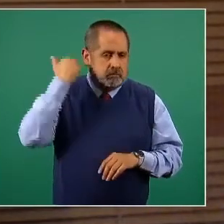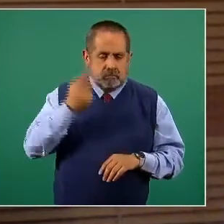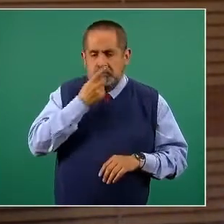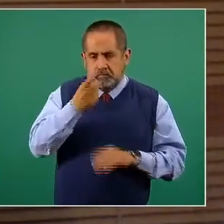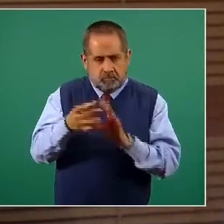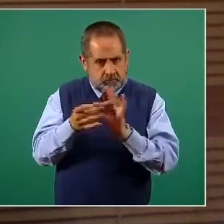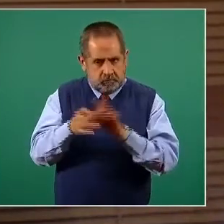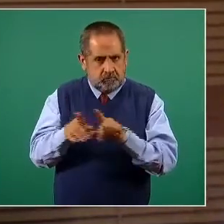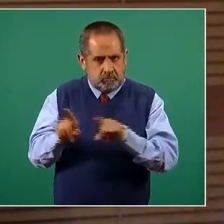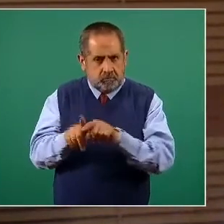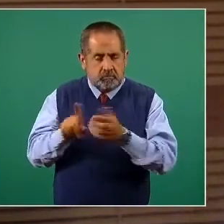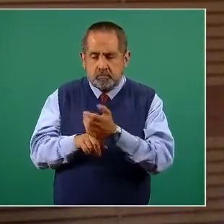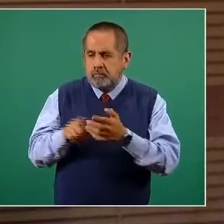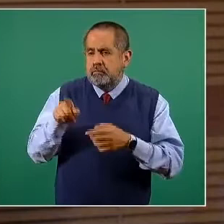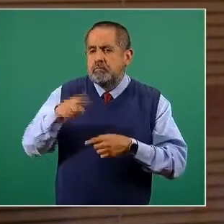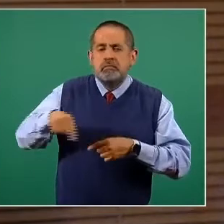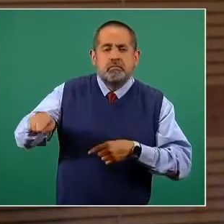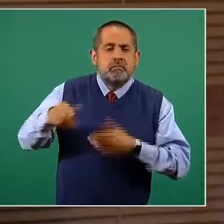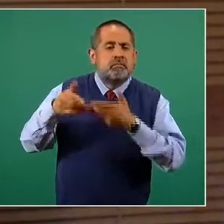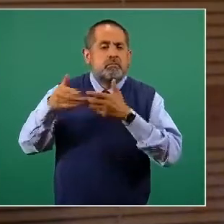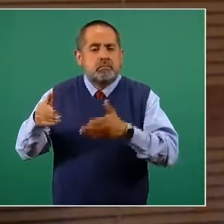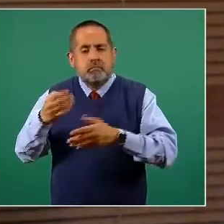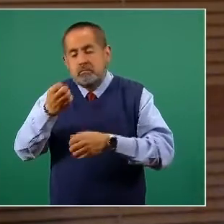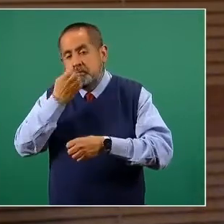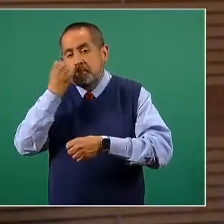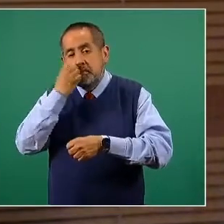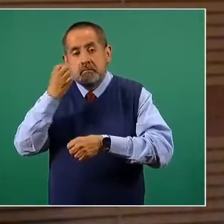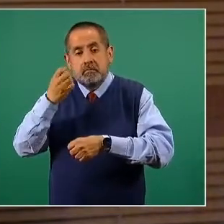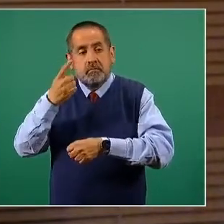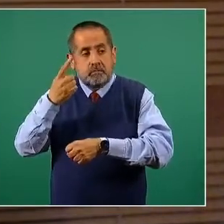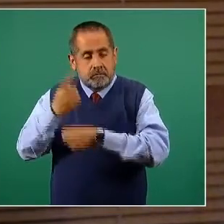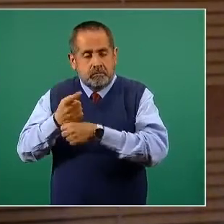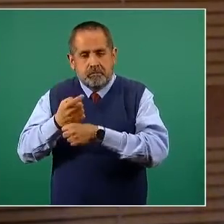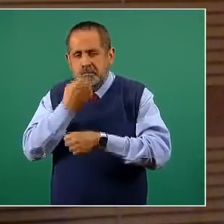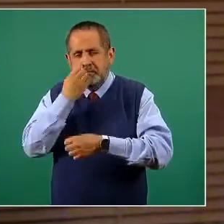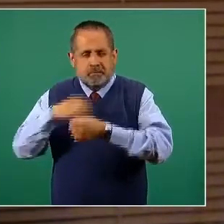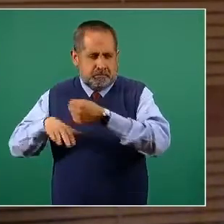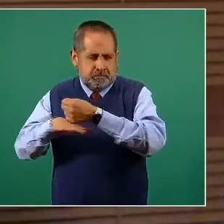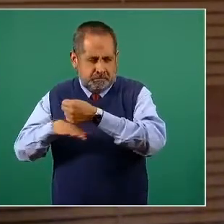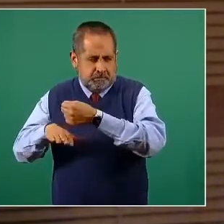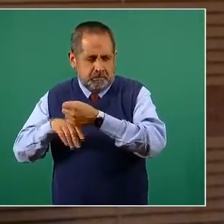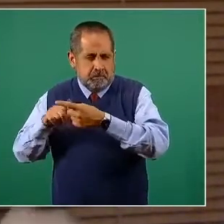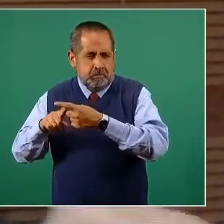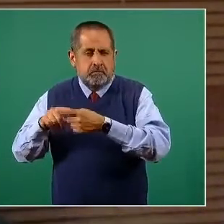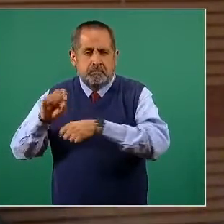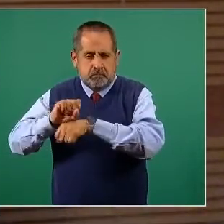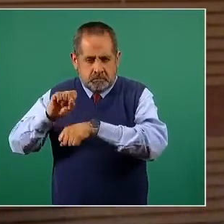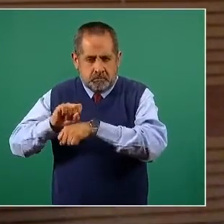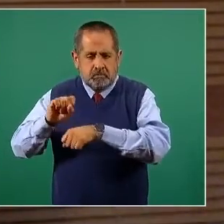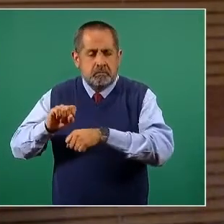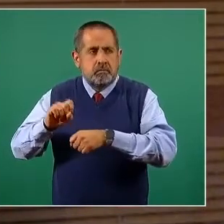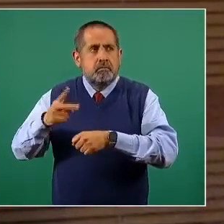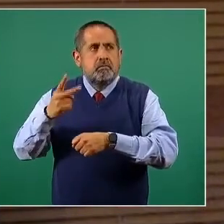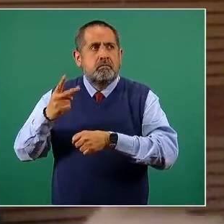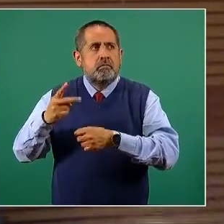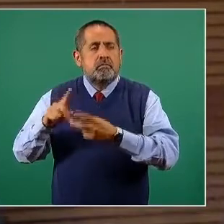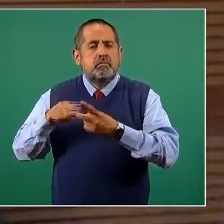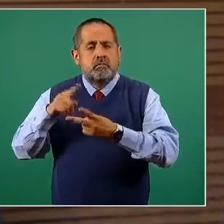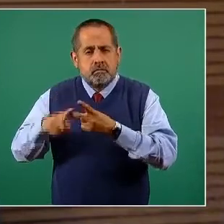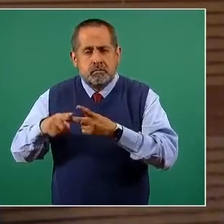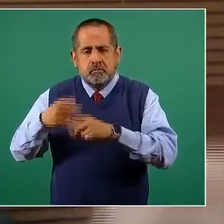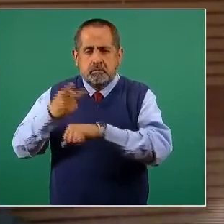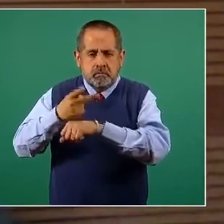momento, los primeros días se abrió para escuelas de educación básica, media, después para media